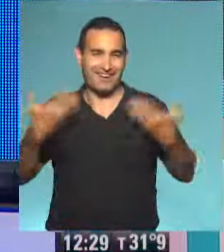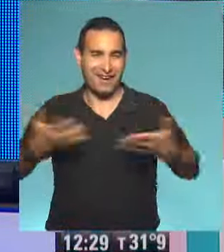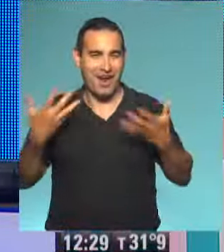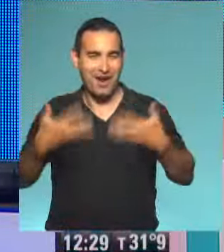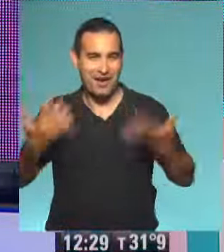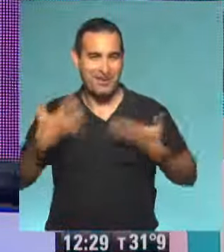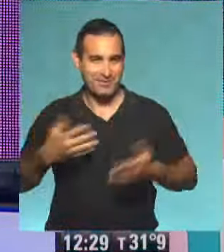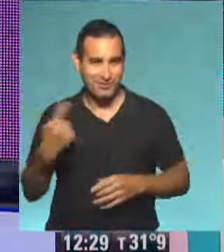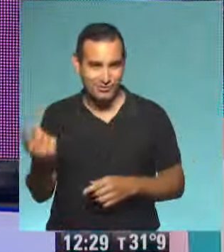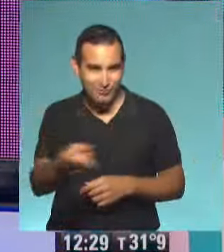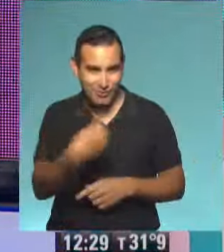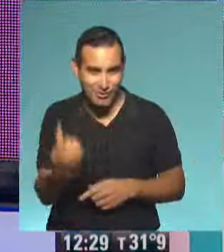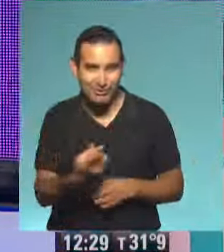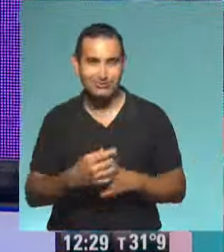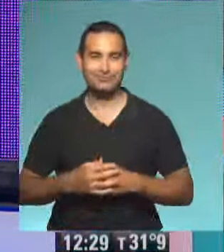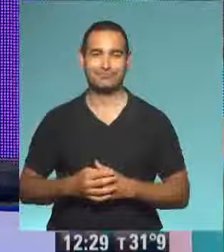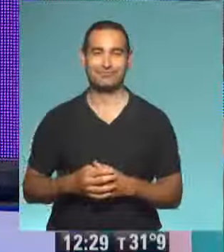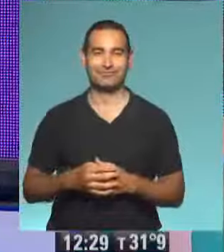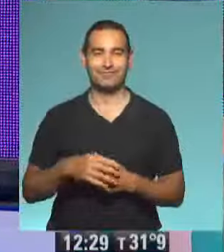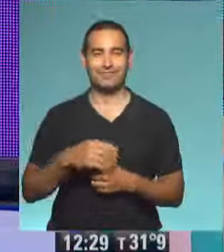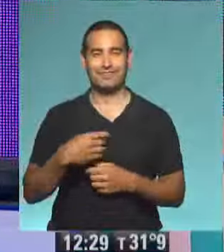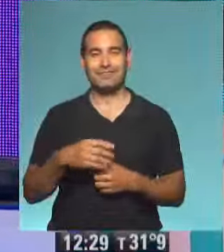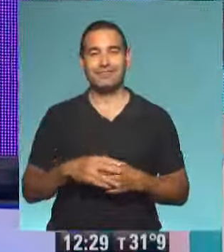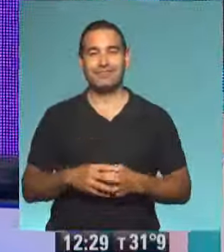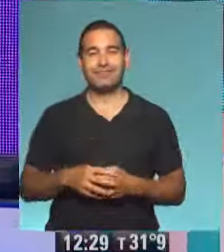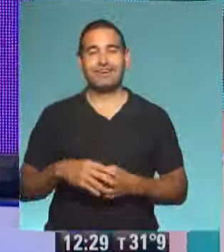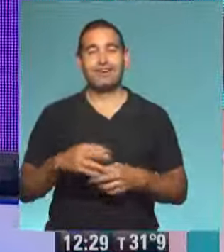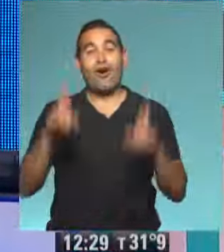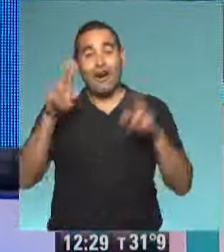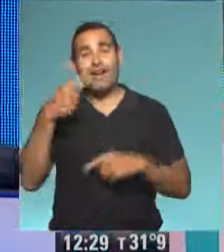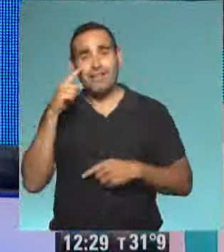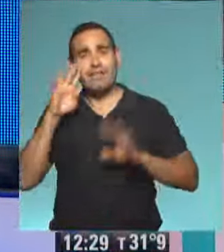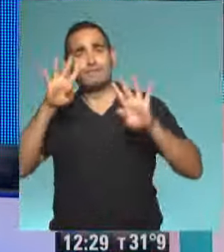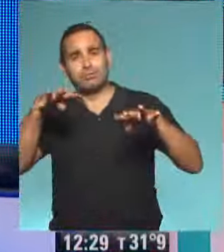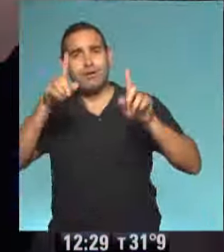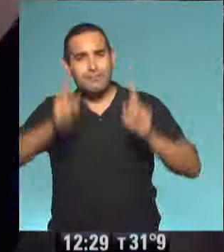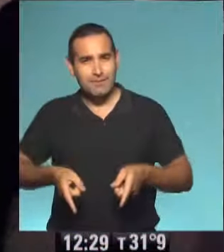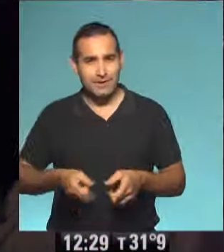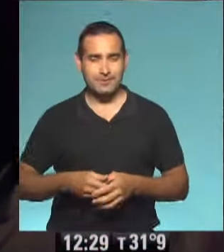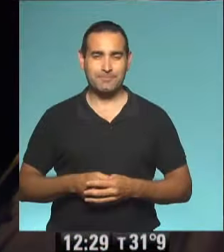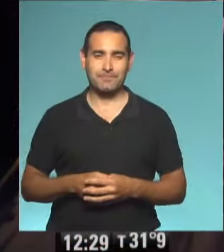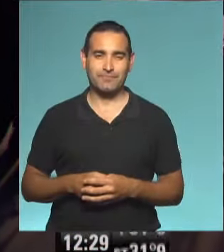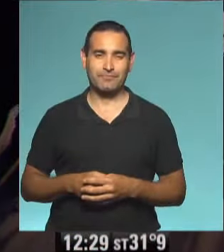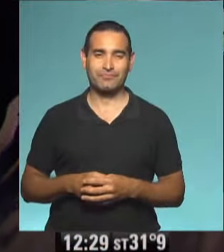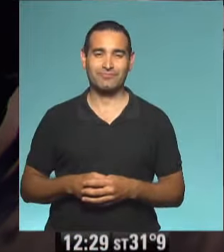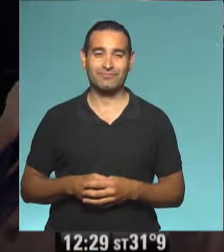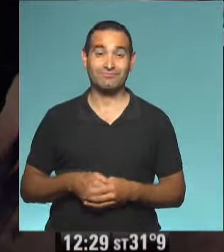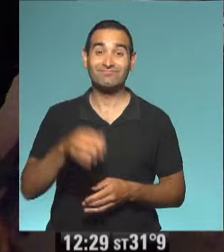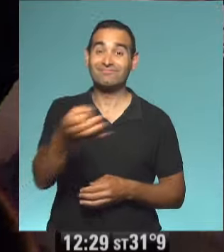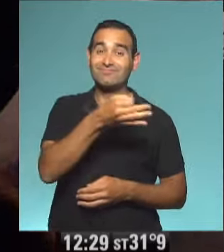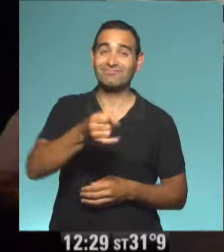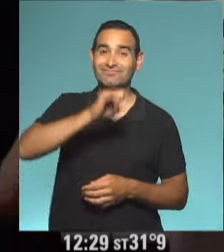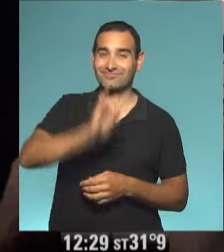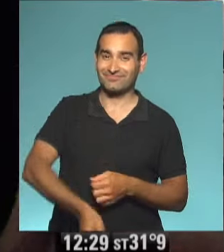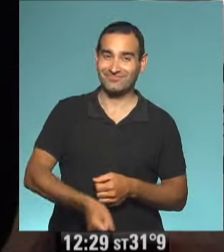sí. celebración que ay, lo pudieran ver ustedes jóvenes de la patria grande. Exactamente,